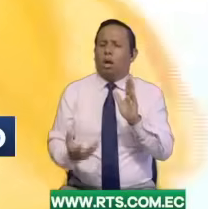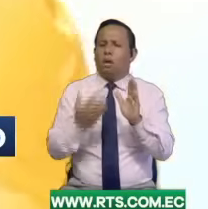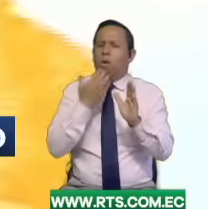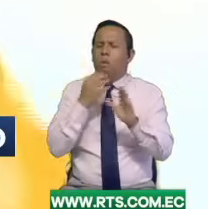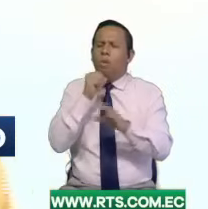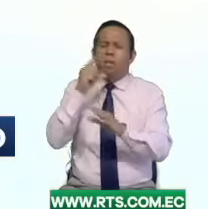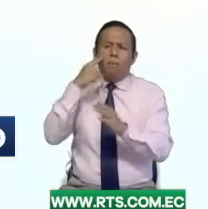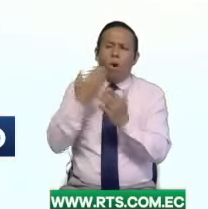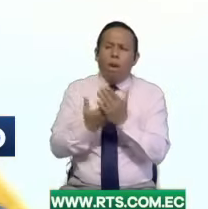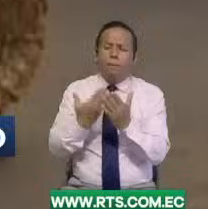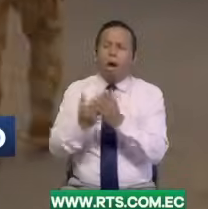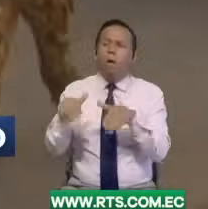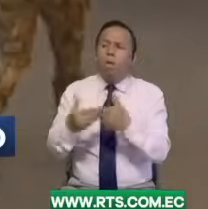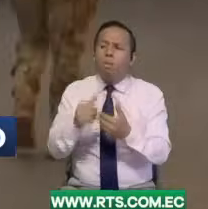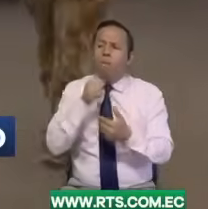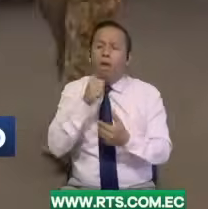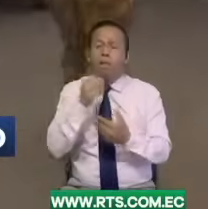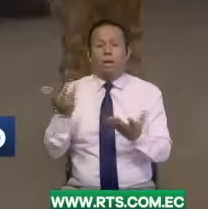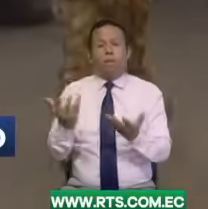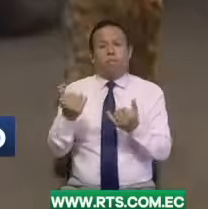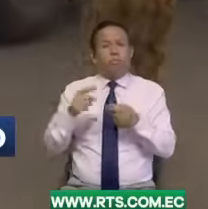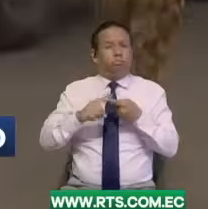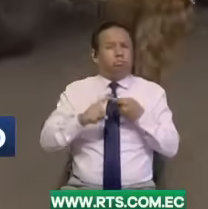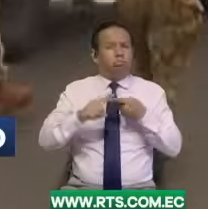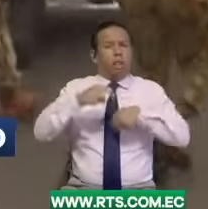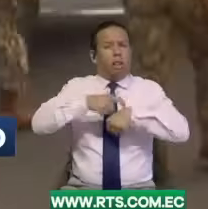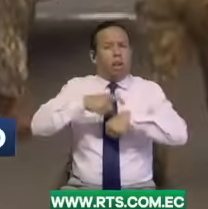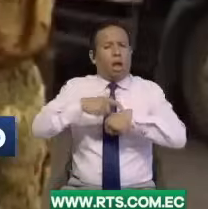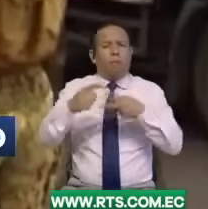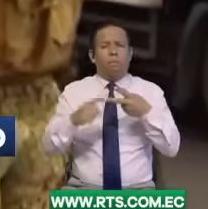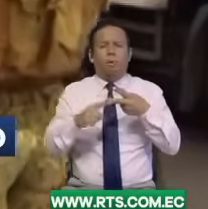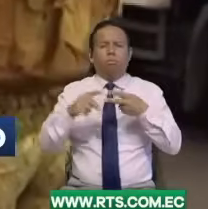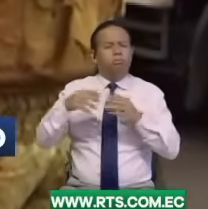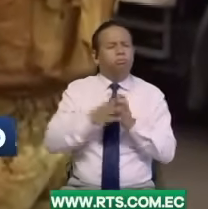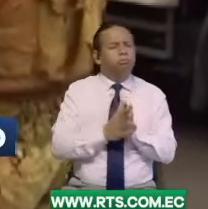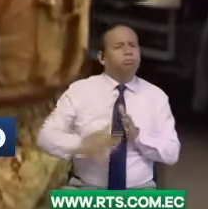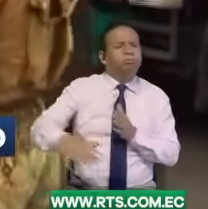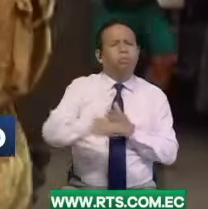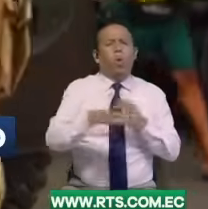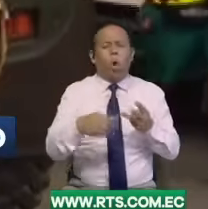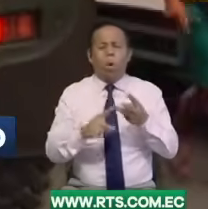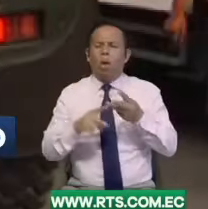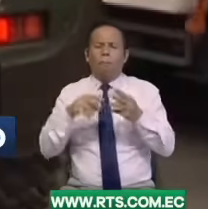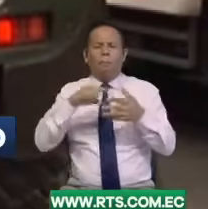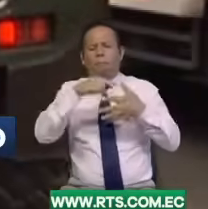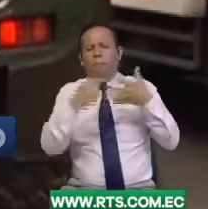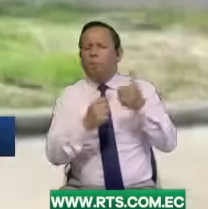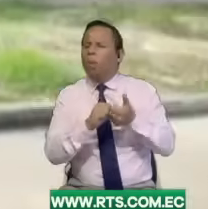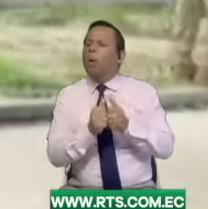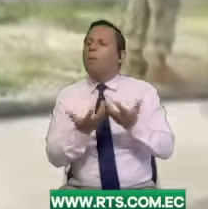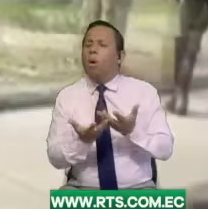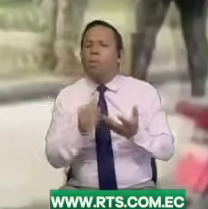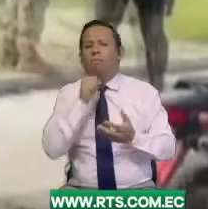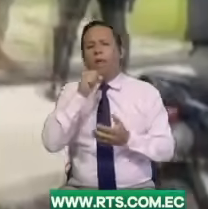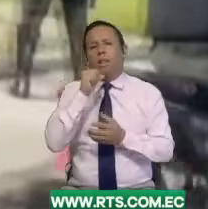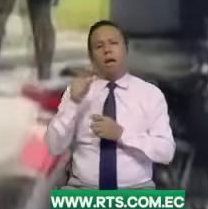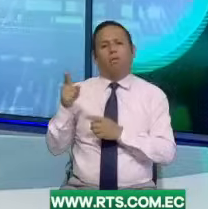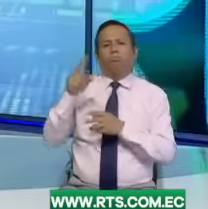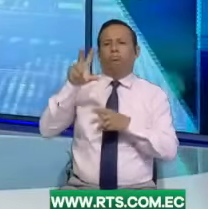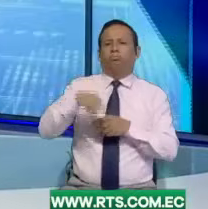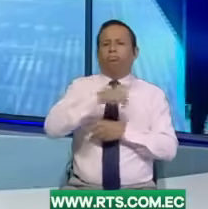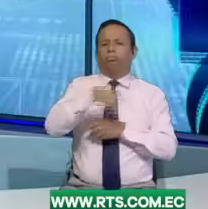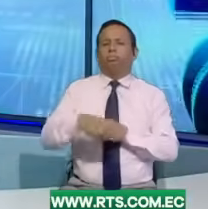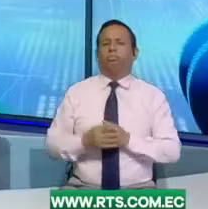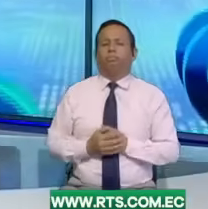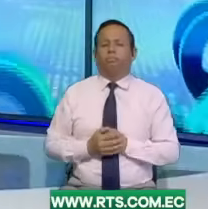territorial, plazo de aplicación, ni hechos que se buscaban combatir, informó Héctor Romero.